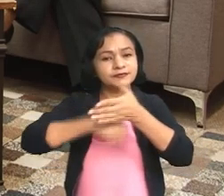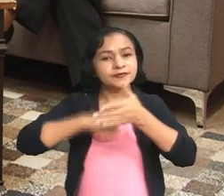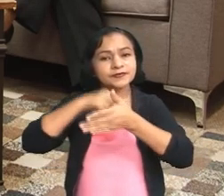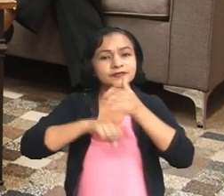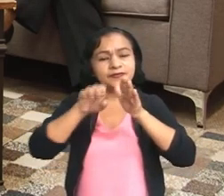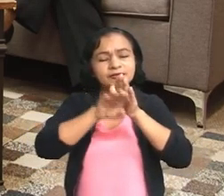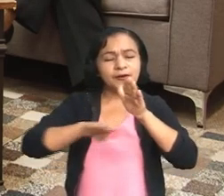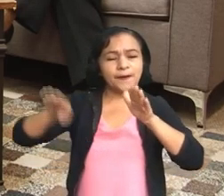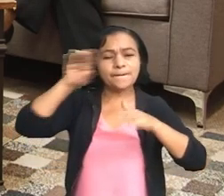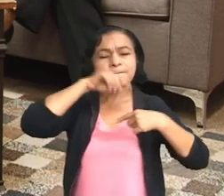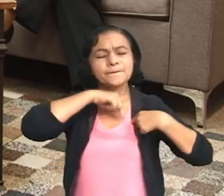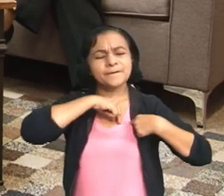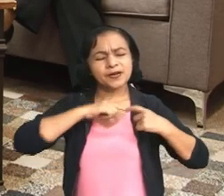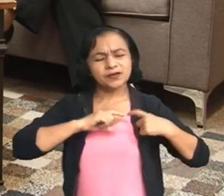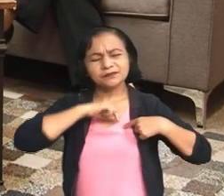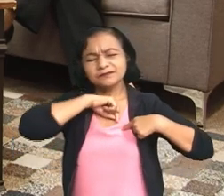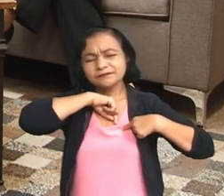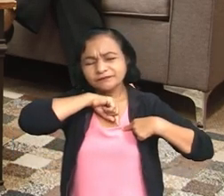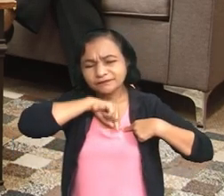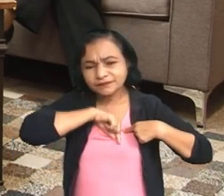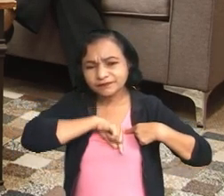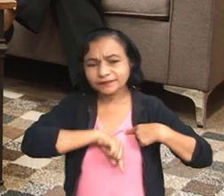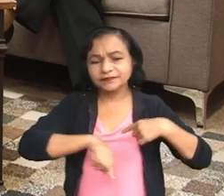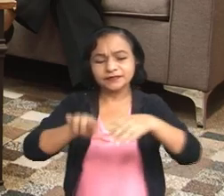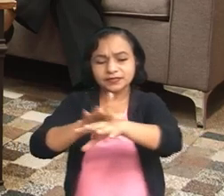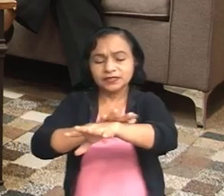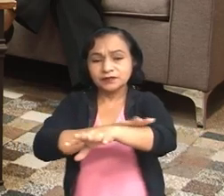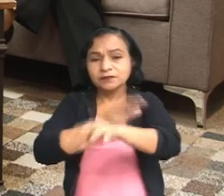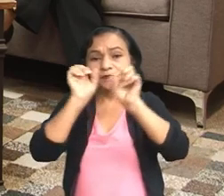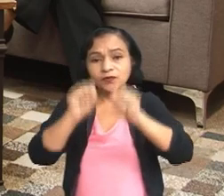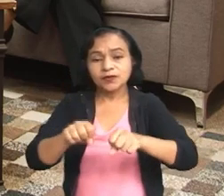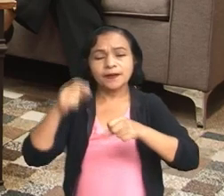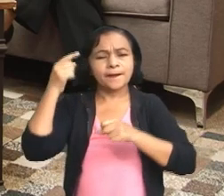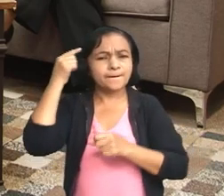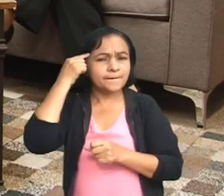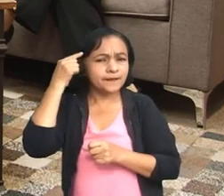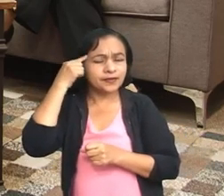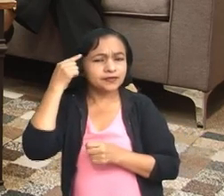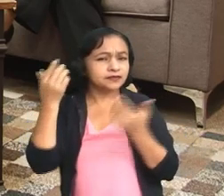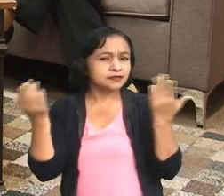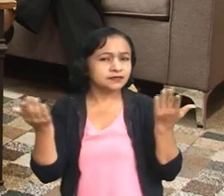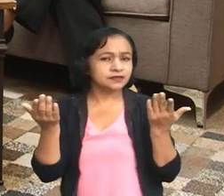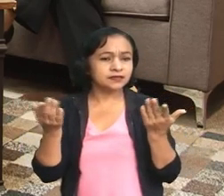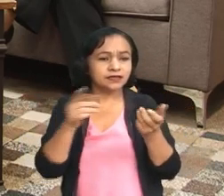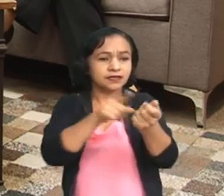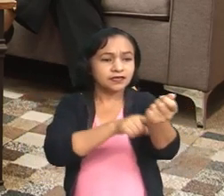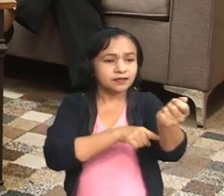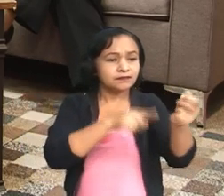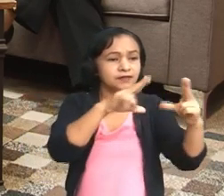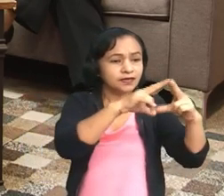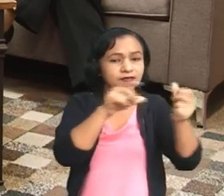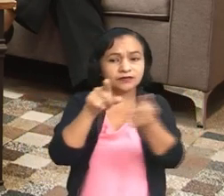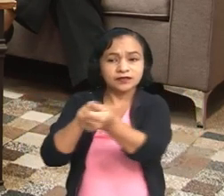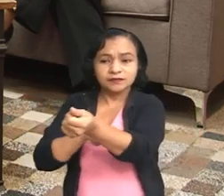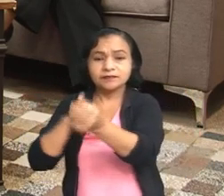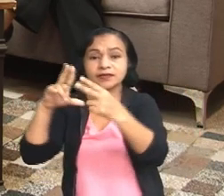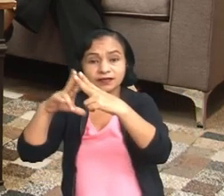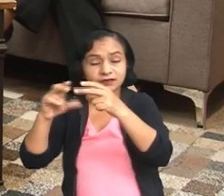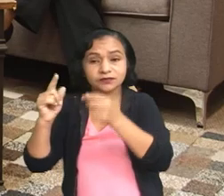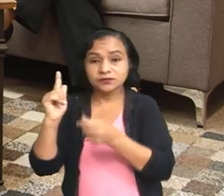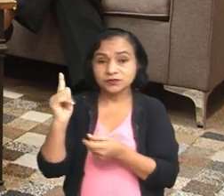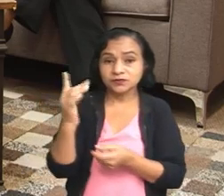más profundo de nuestro corazón, de nuestro sentimiento, de ponernos a pensar que somos hermanos nicaragüenses. Si en la